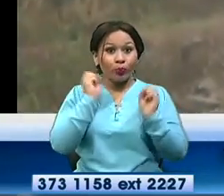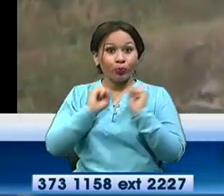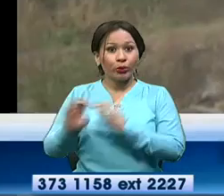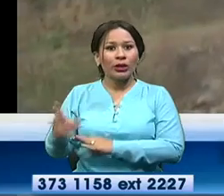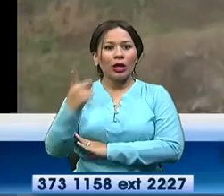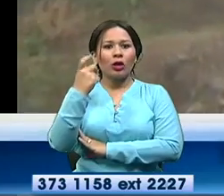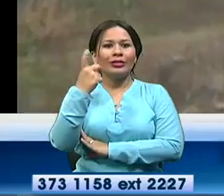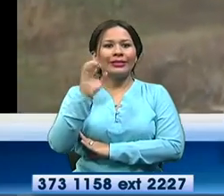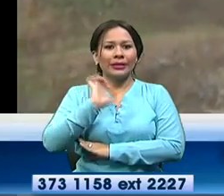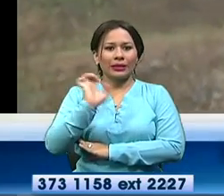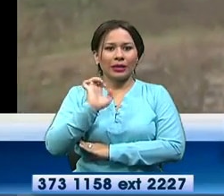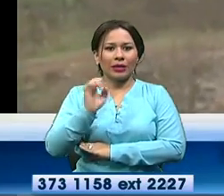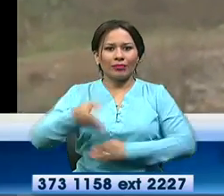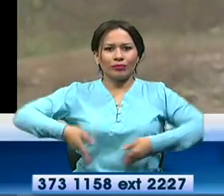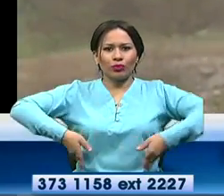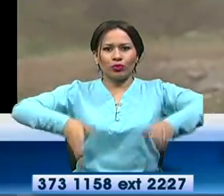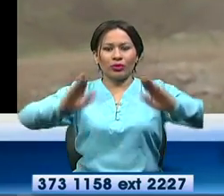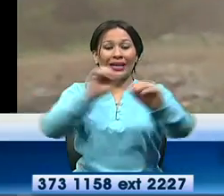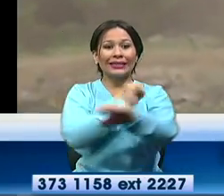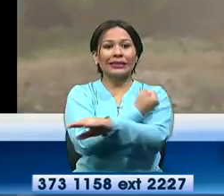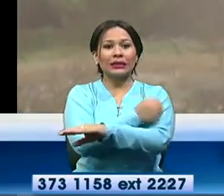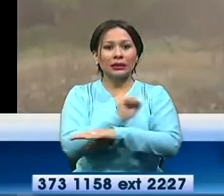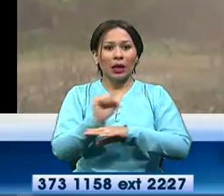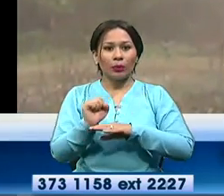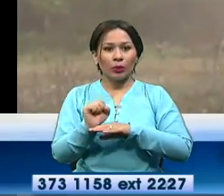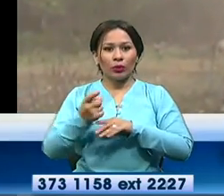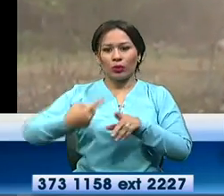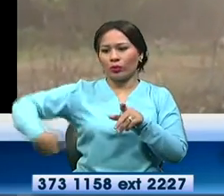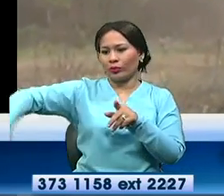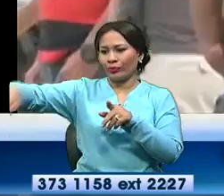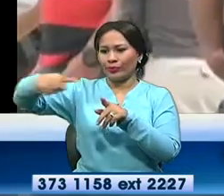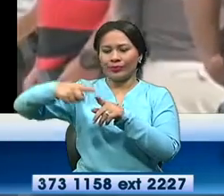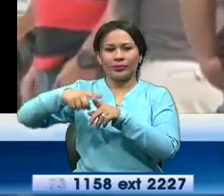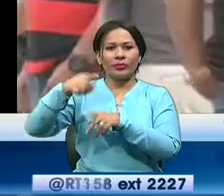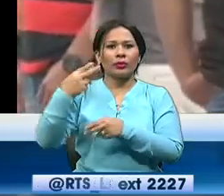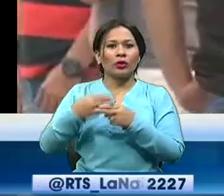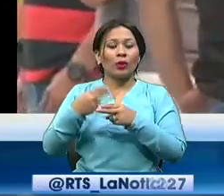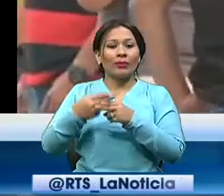enero, en el estrecho ingreso hacia el recinto Barranca Central